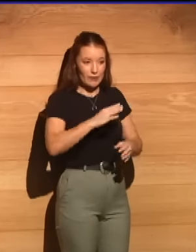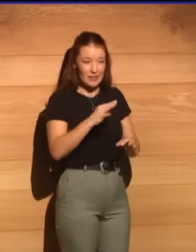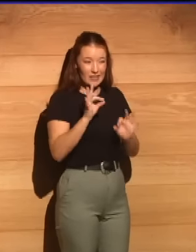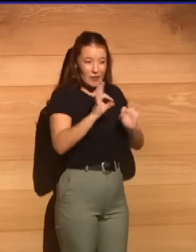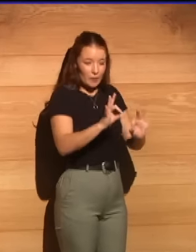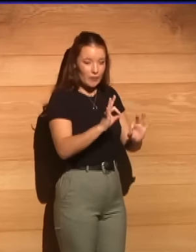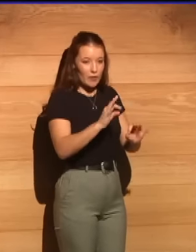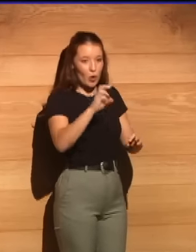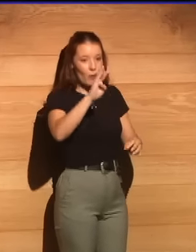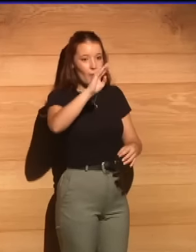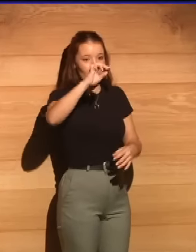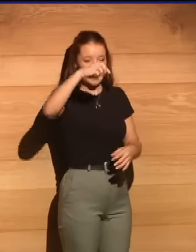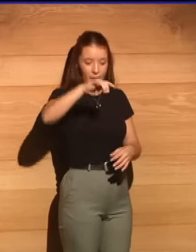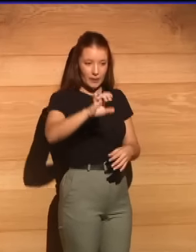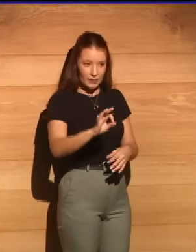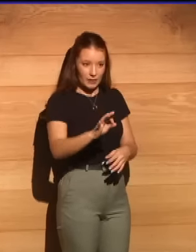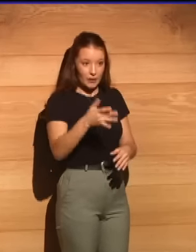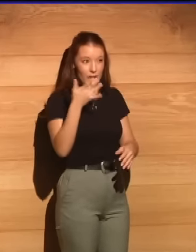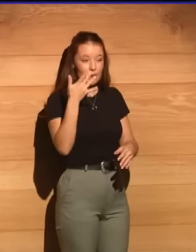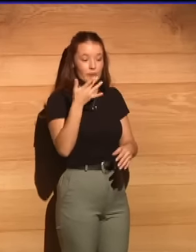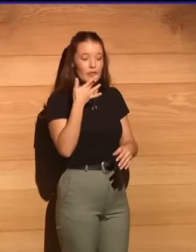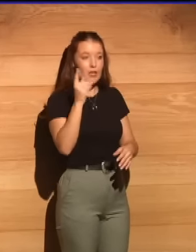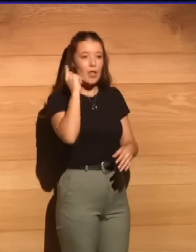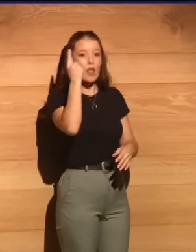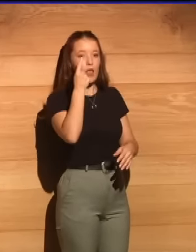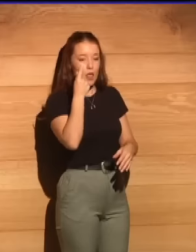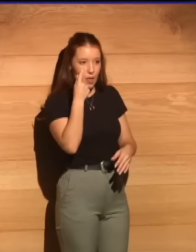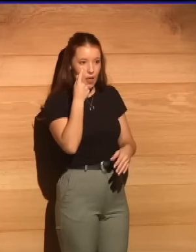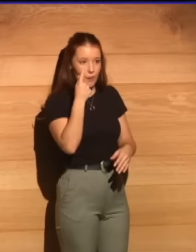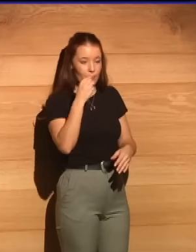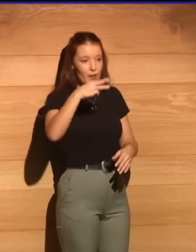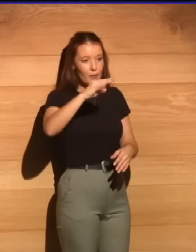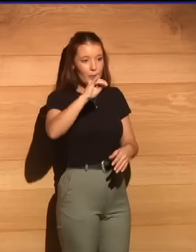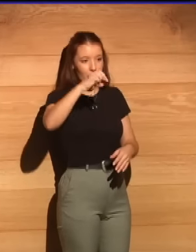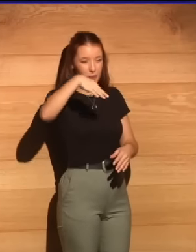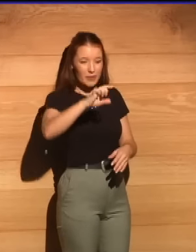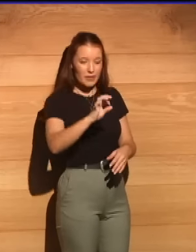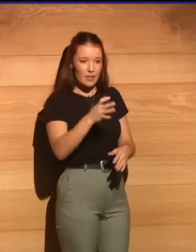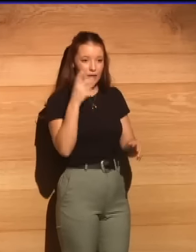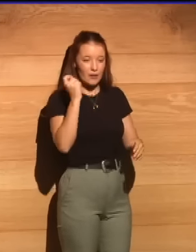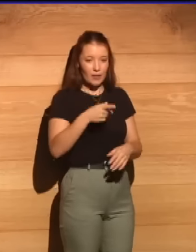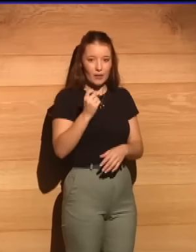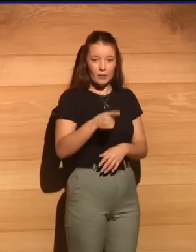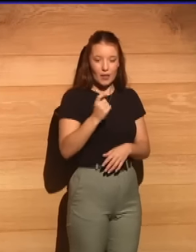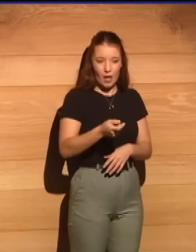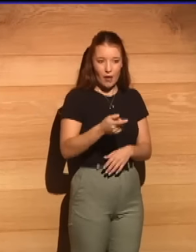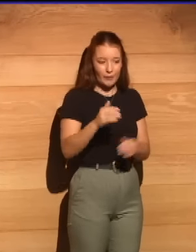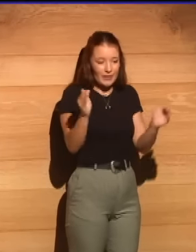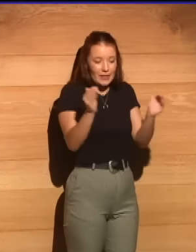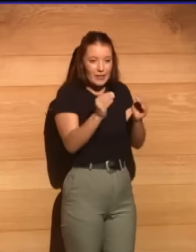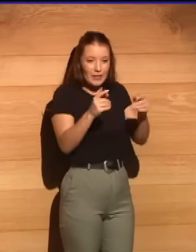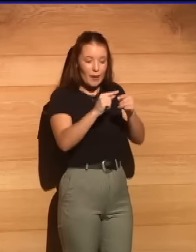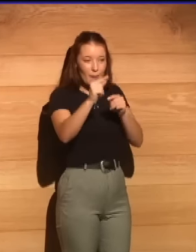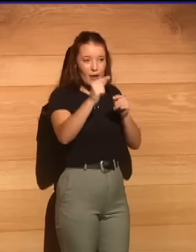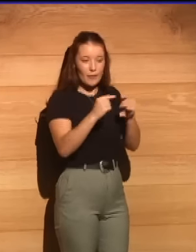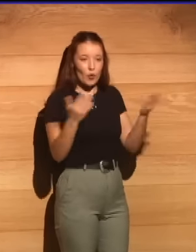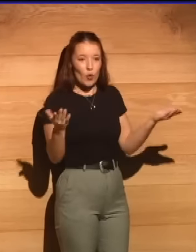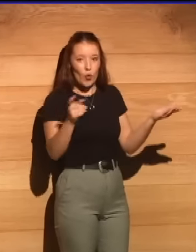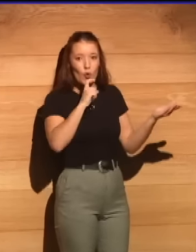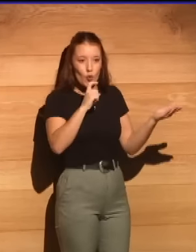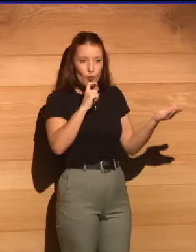si te fijas, la diferencia de una pyme respecto a una startup no es su tamaño. Nadie duda que una startup, que pueden ser 5 amigos,